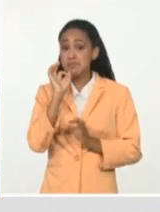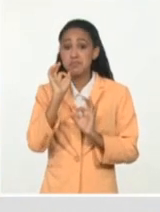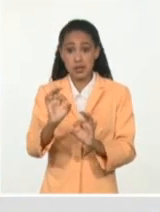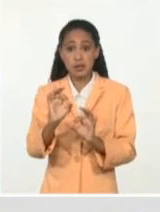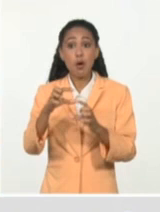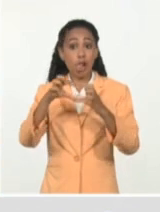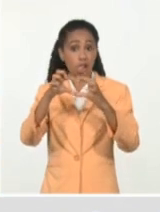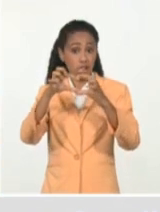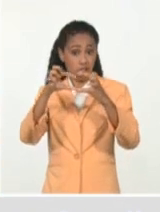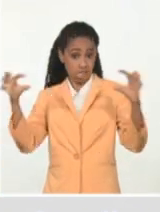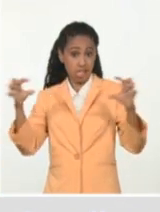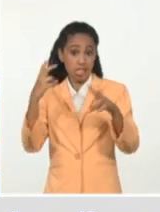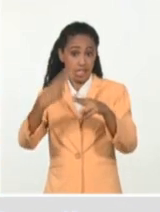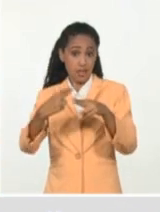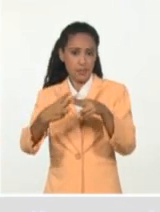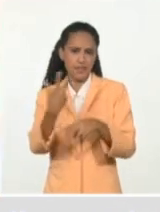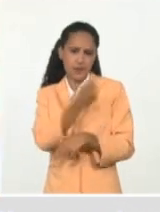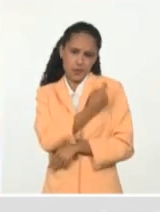queremos compartirlo a continuación.